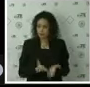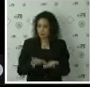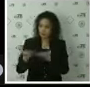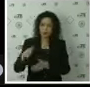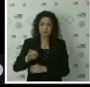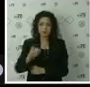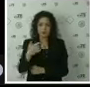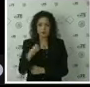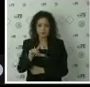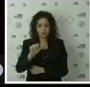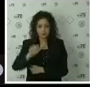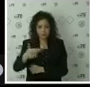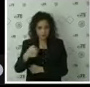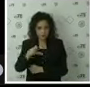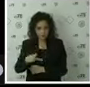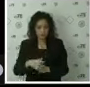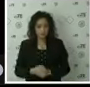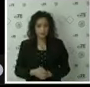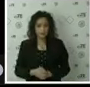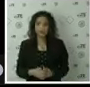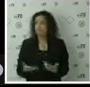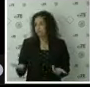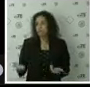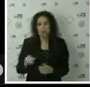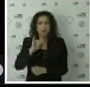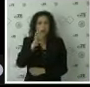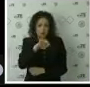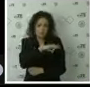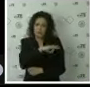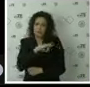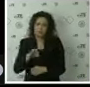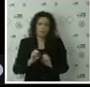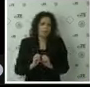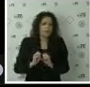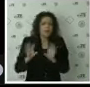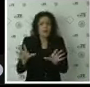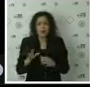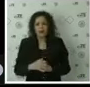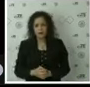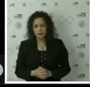Pues, ¿de qué es posible esta situación? Sí es posible, ya que,